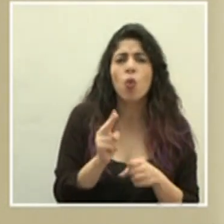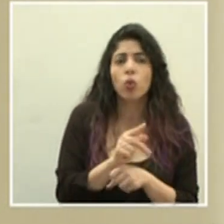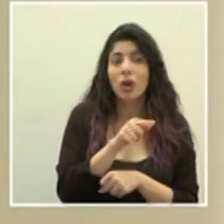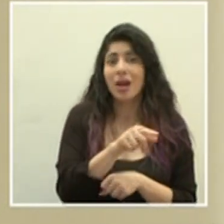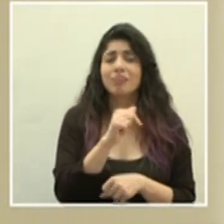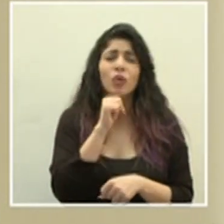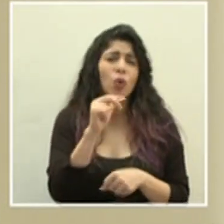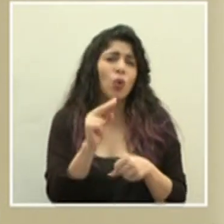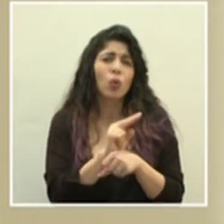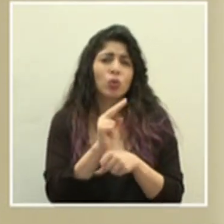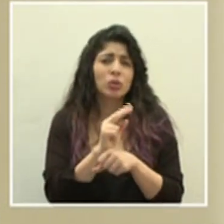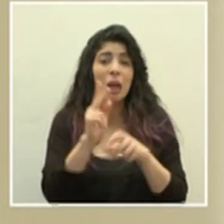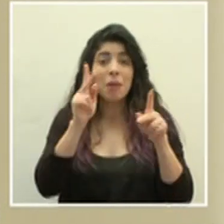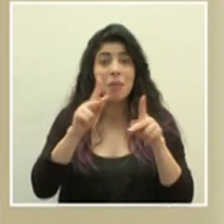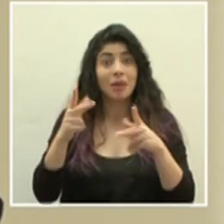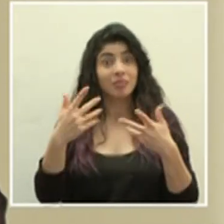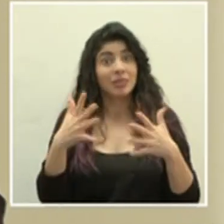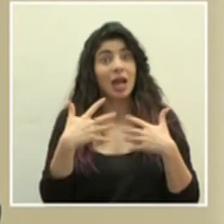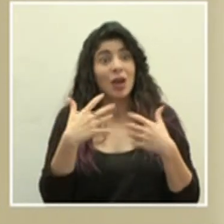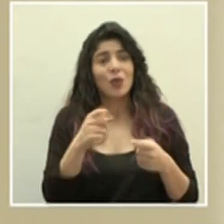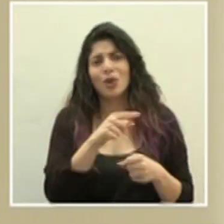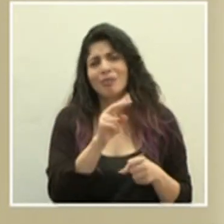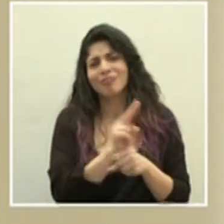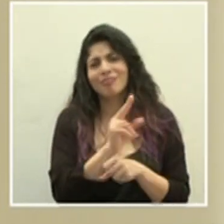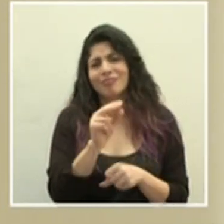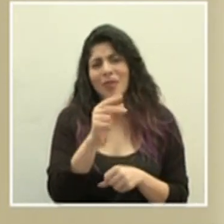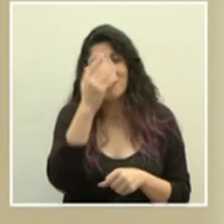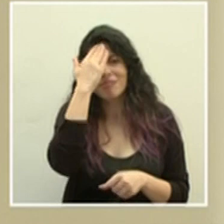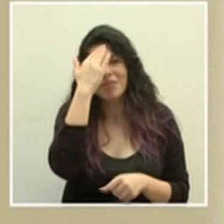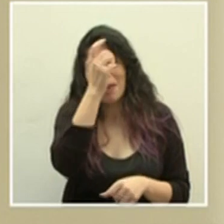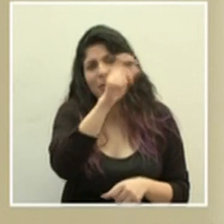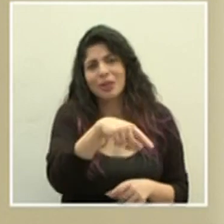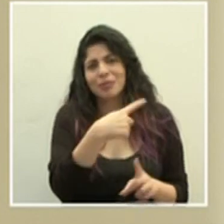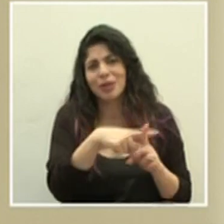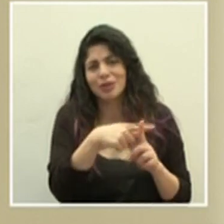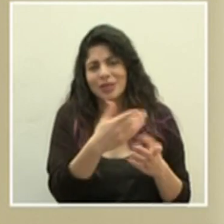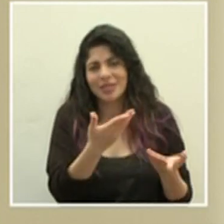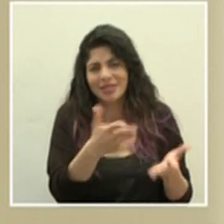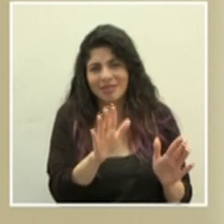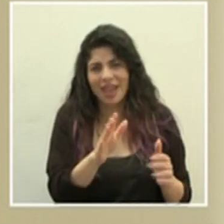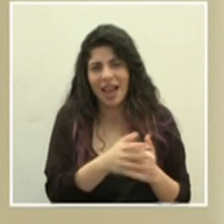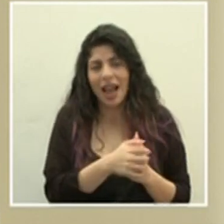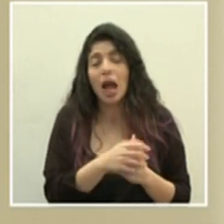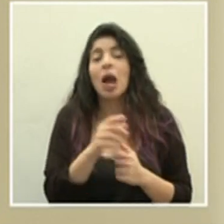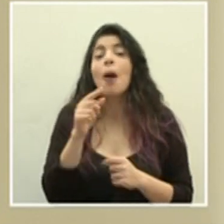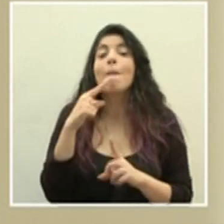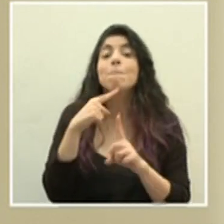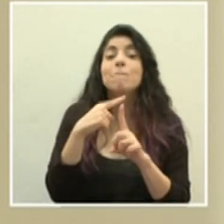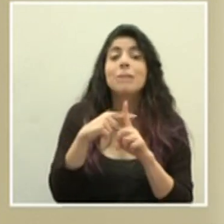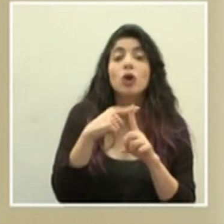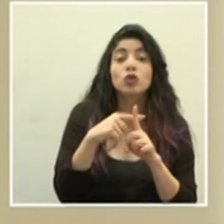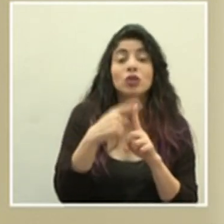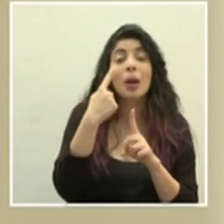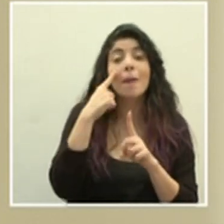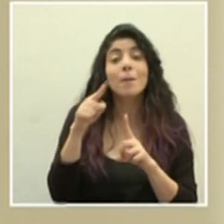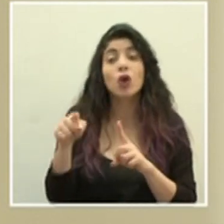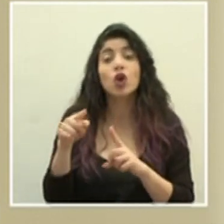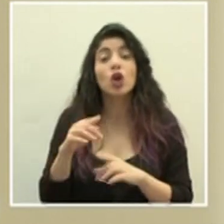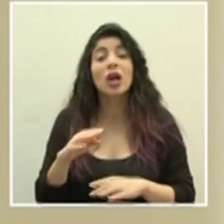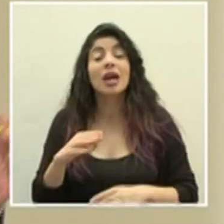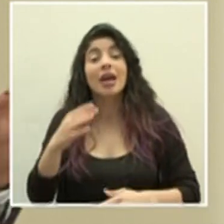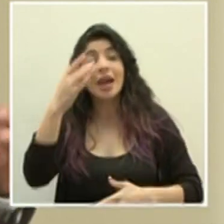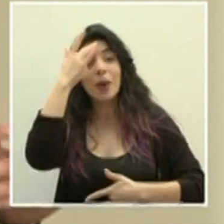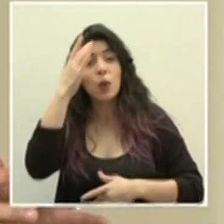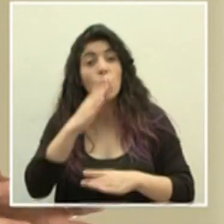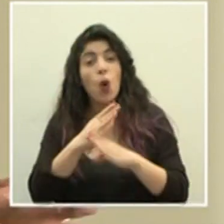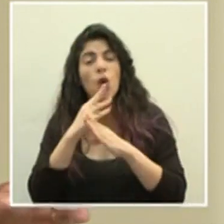utilizando para las personas que ya se han dado de alta, o sea, sabemos que esas personas van a ser positivas. Recordemos que en este caso una positividad por una prueba inmunológica lo que quiere